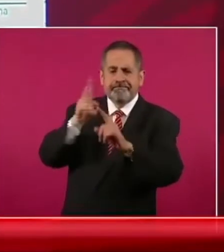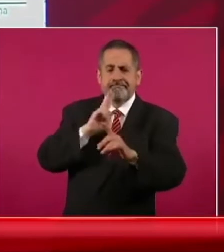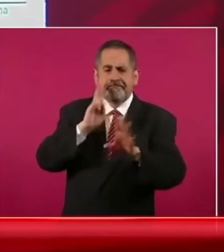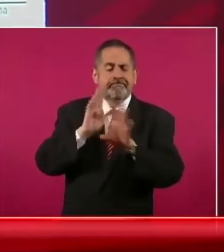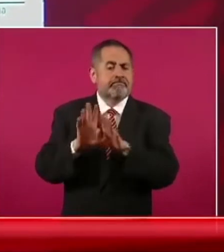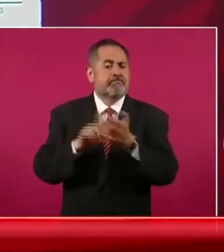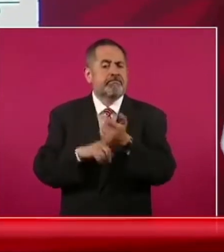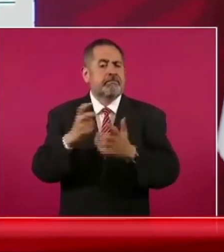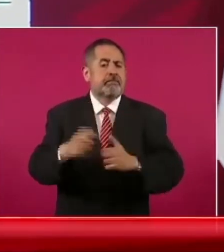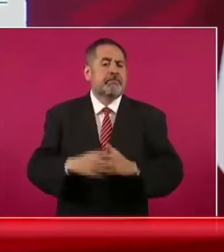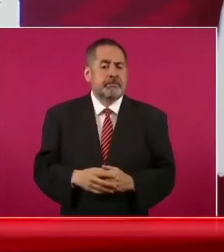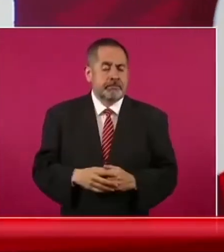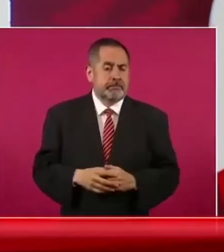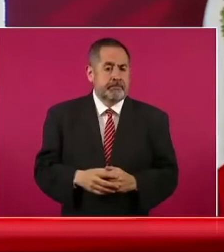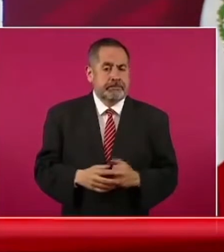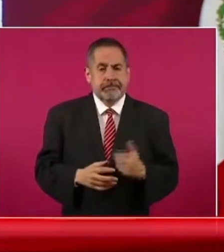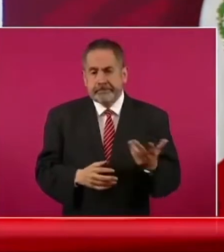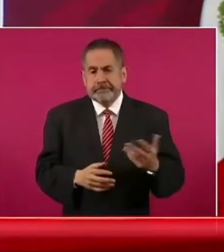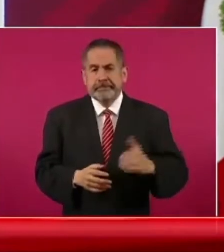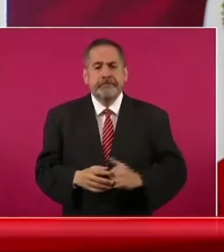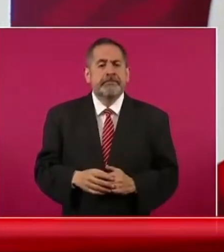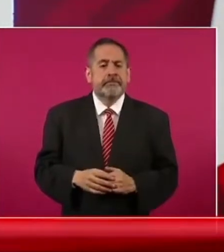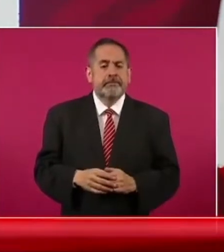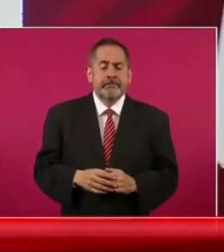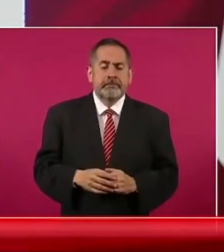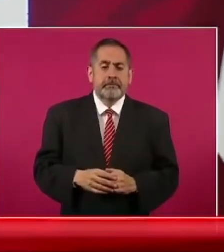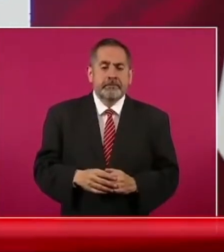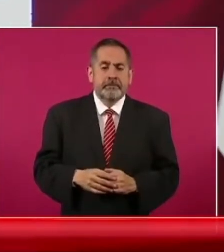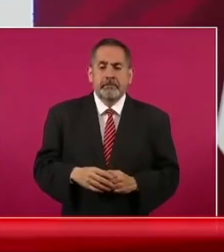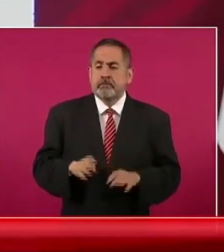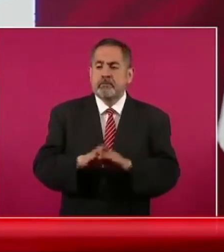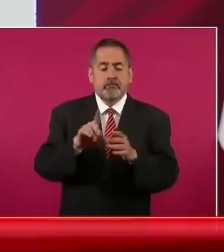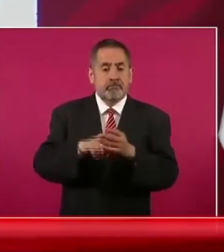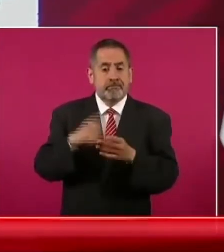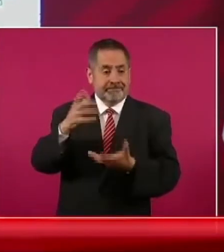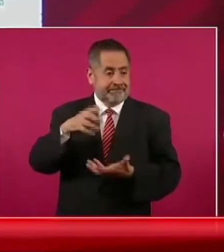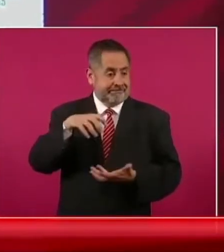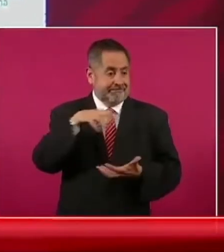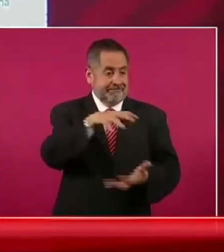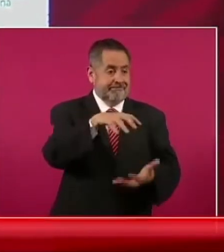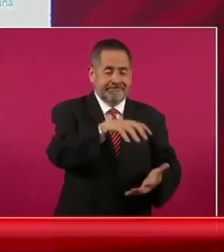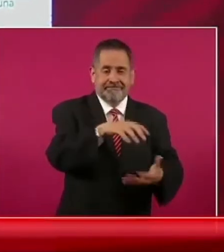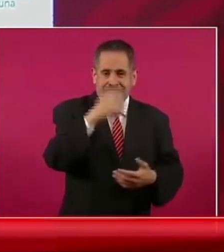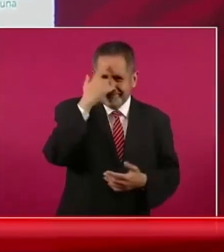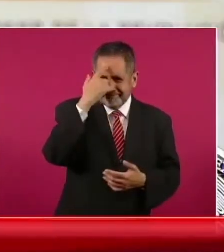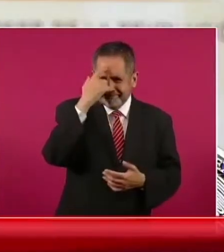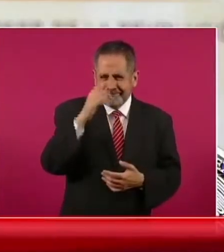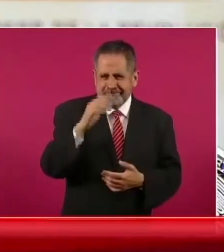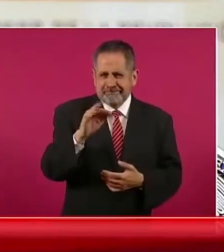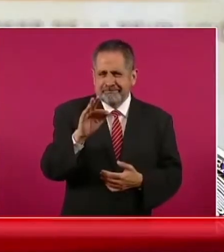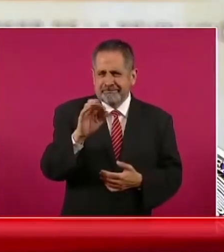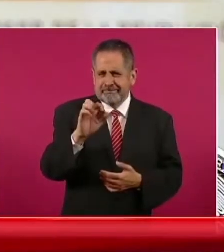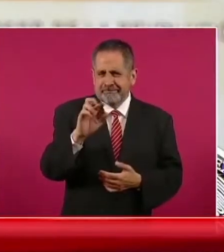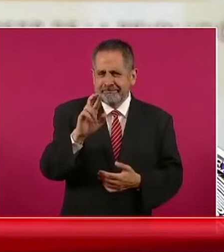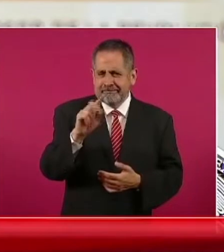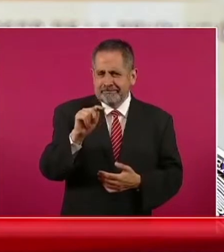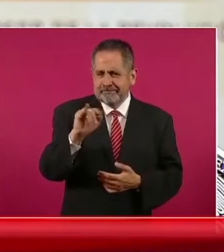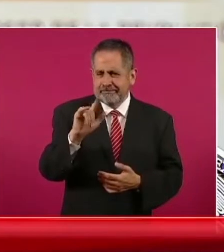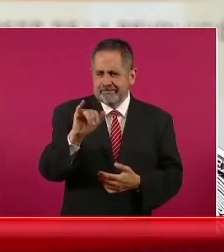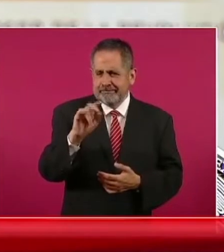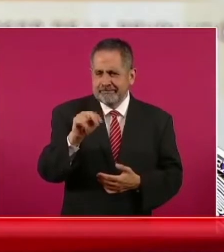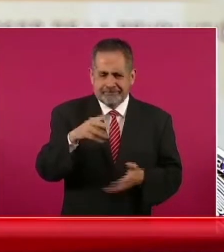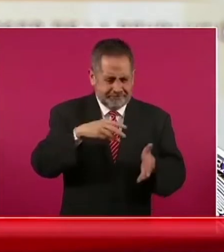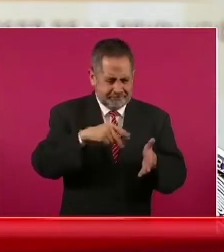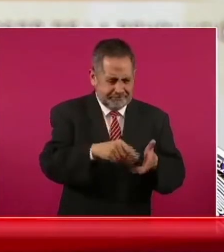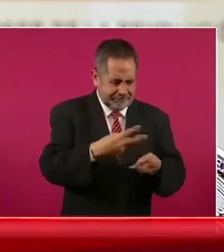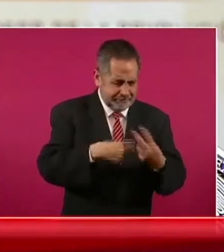por eso el plan de entregar los fertilizantes de manera gratuita en el caso